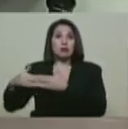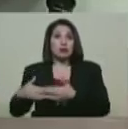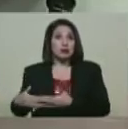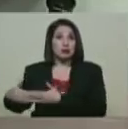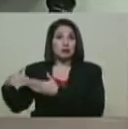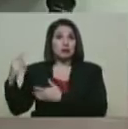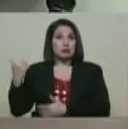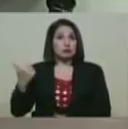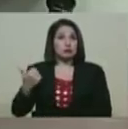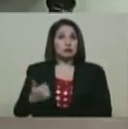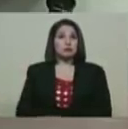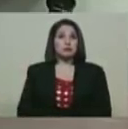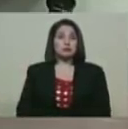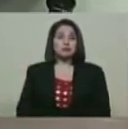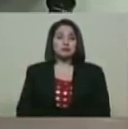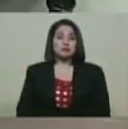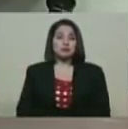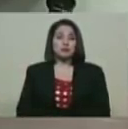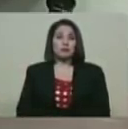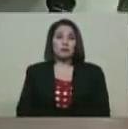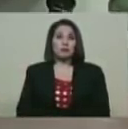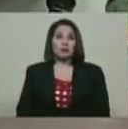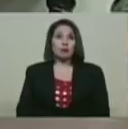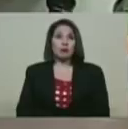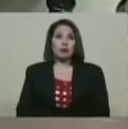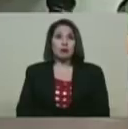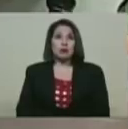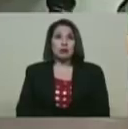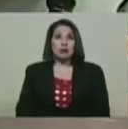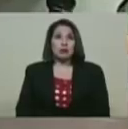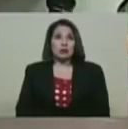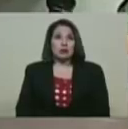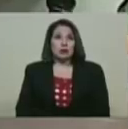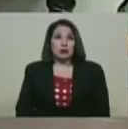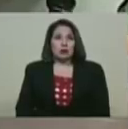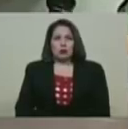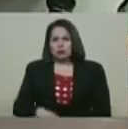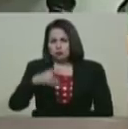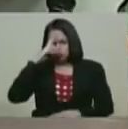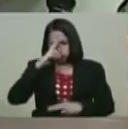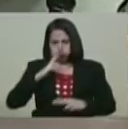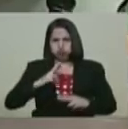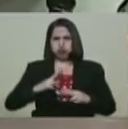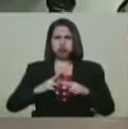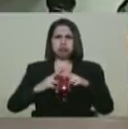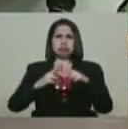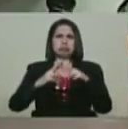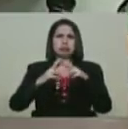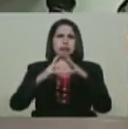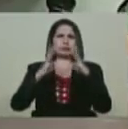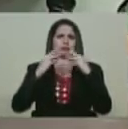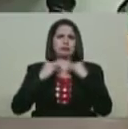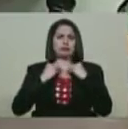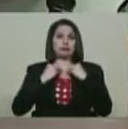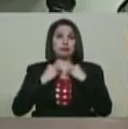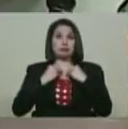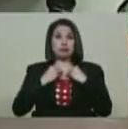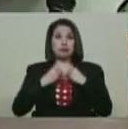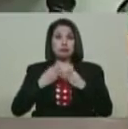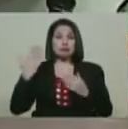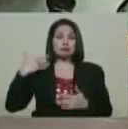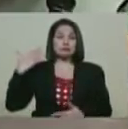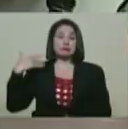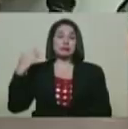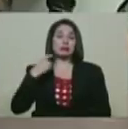Barbosa. Un hombre muy, muy ultraconservador y que trae todas las mañas de la